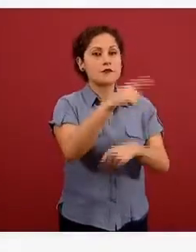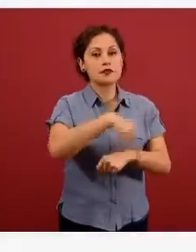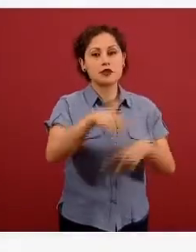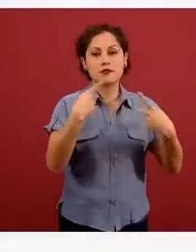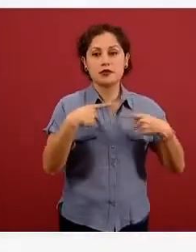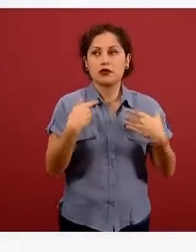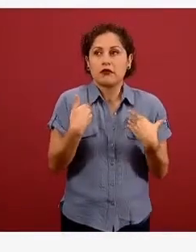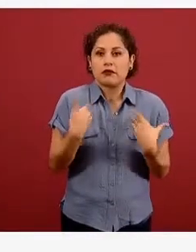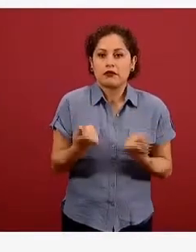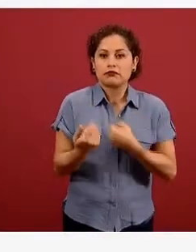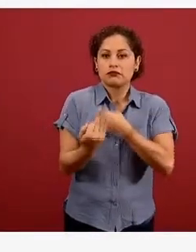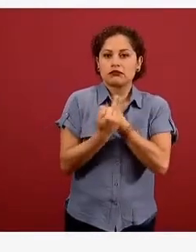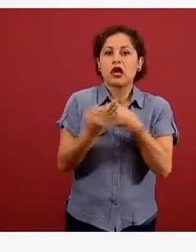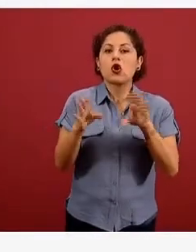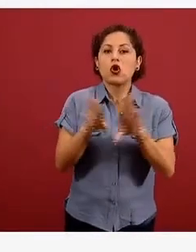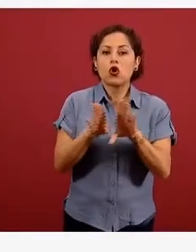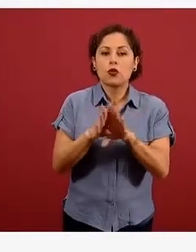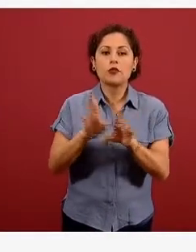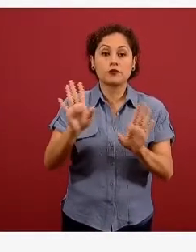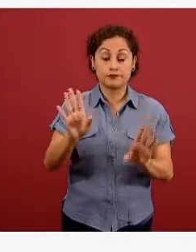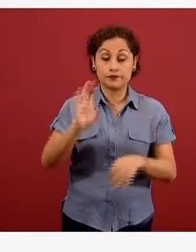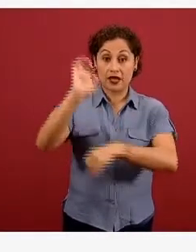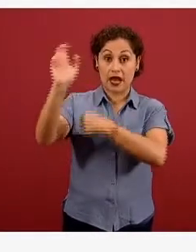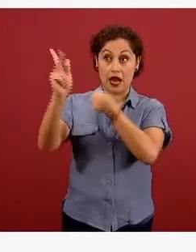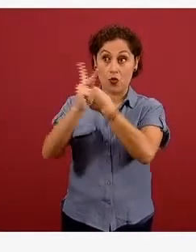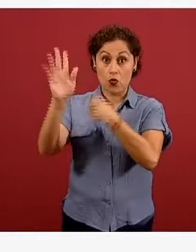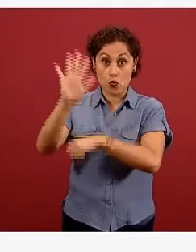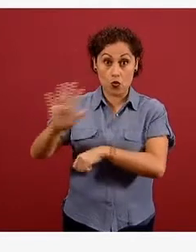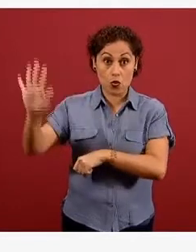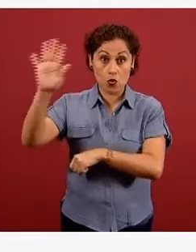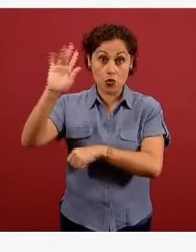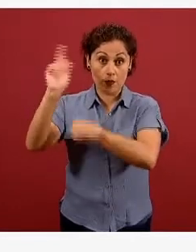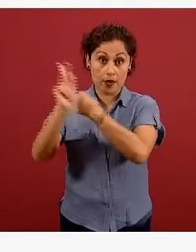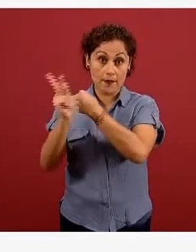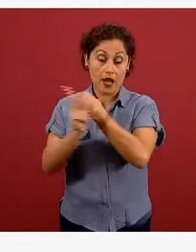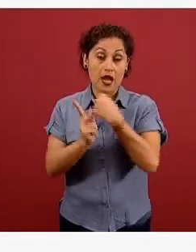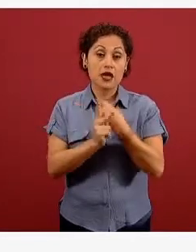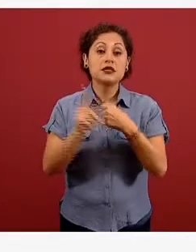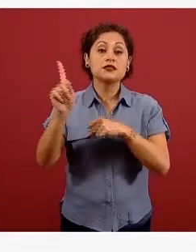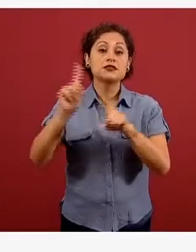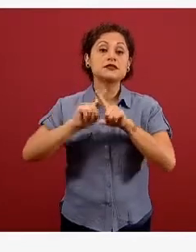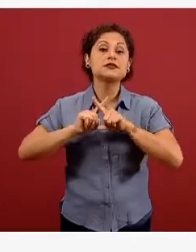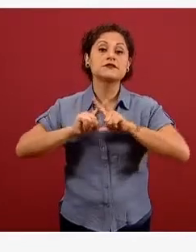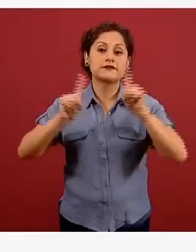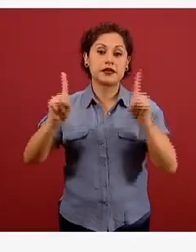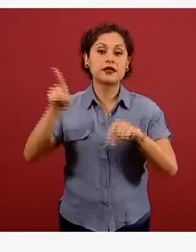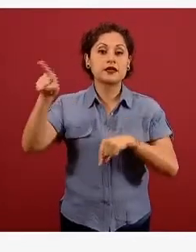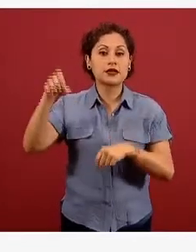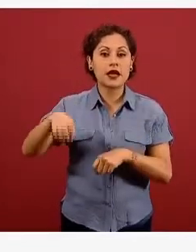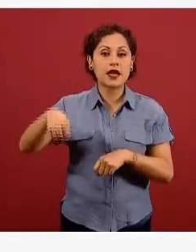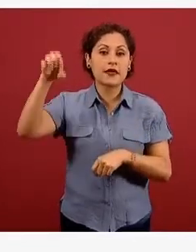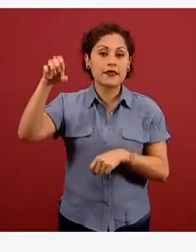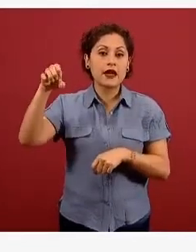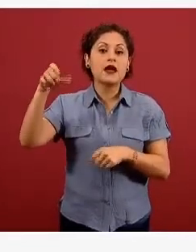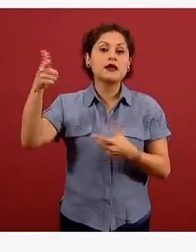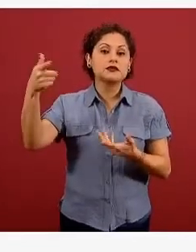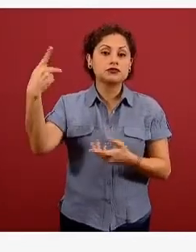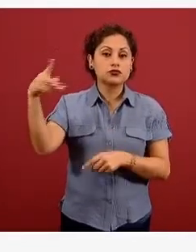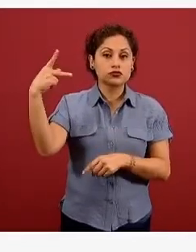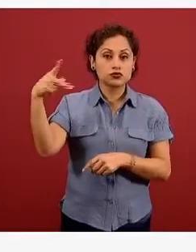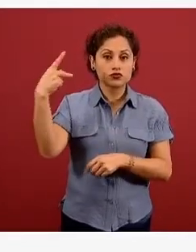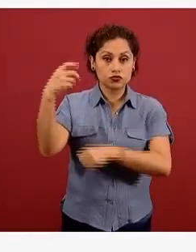protección. A diferencia de los países europeos que tienen cerca de 10 o 12 años de edad en su